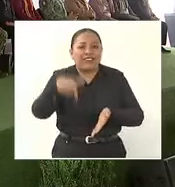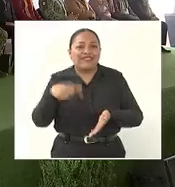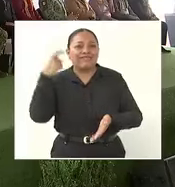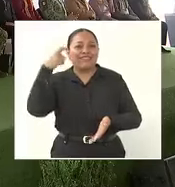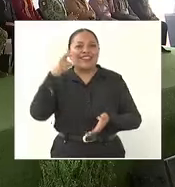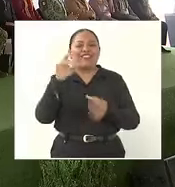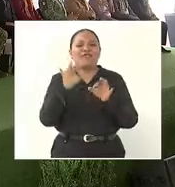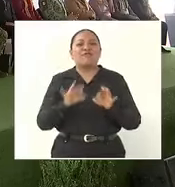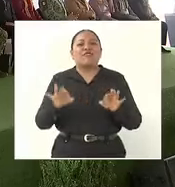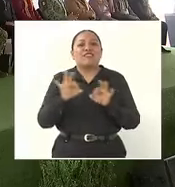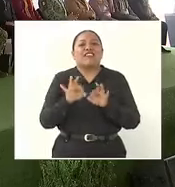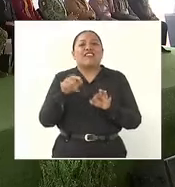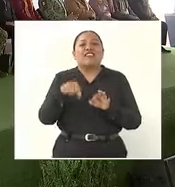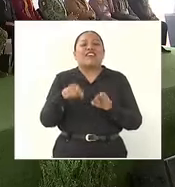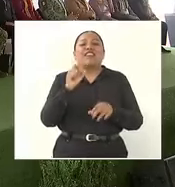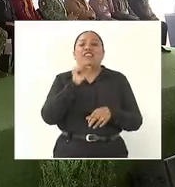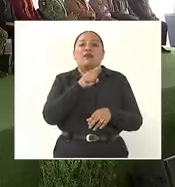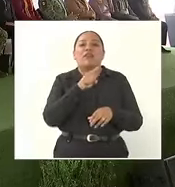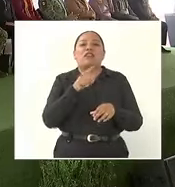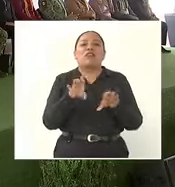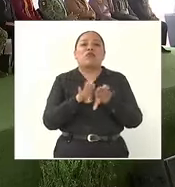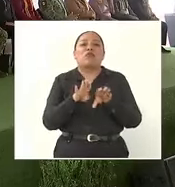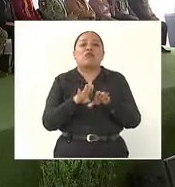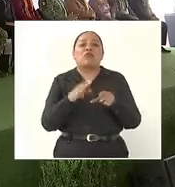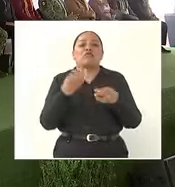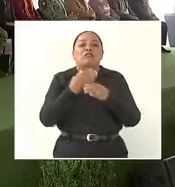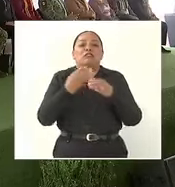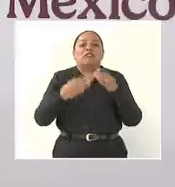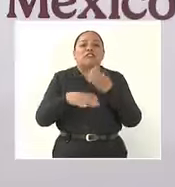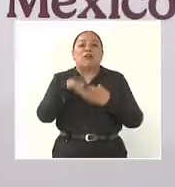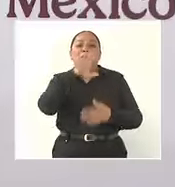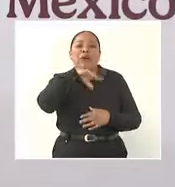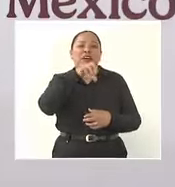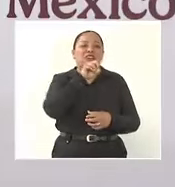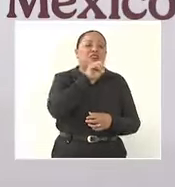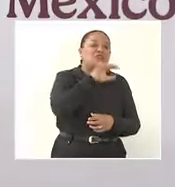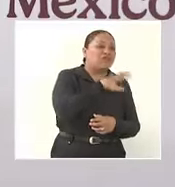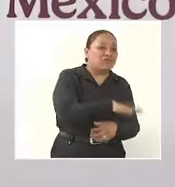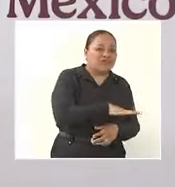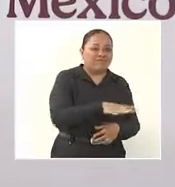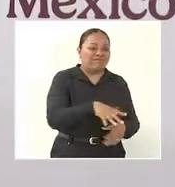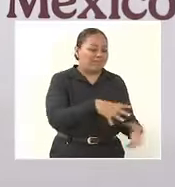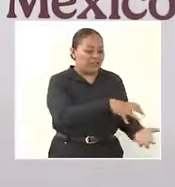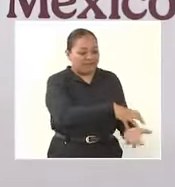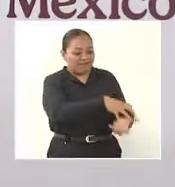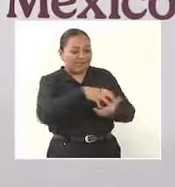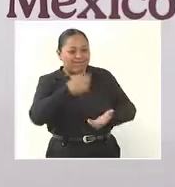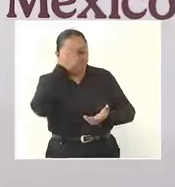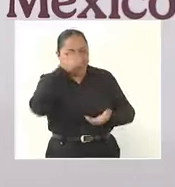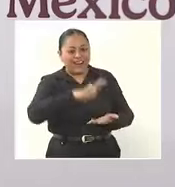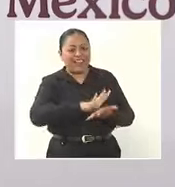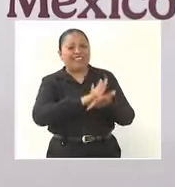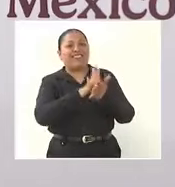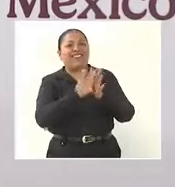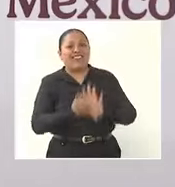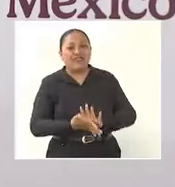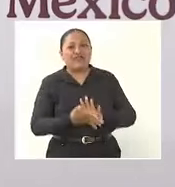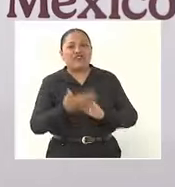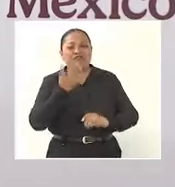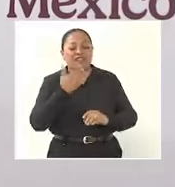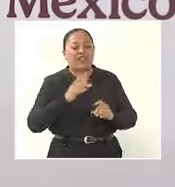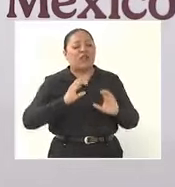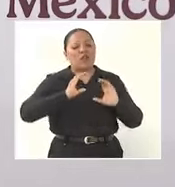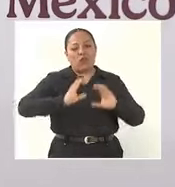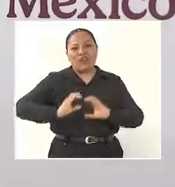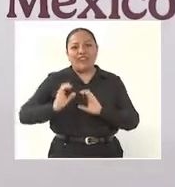el manejo de los residuos sólidos. Sabemos que han hecho ustedes ejemplos magníficos de economía circular. Así